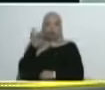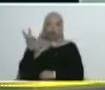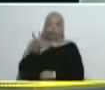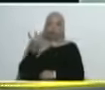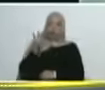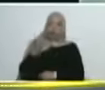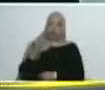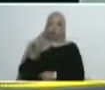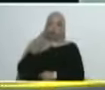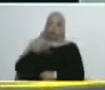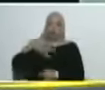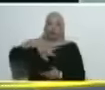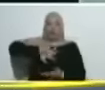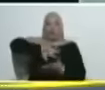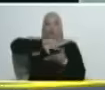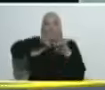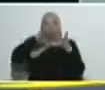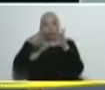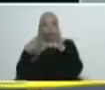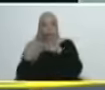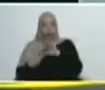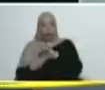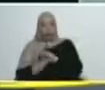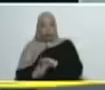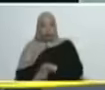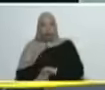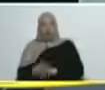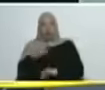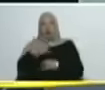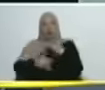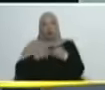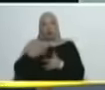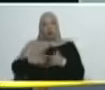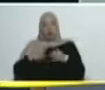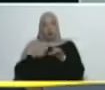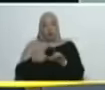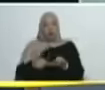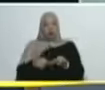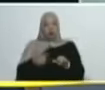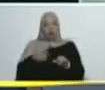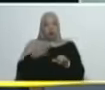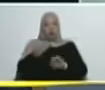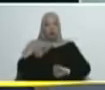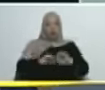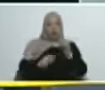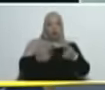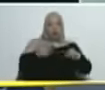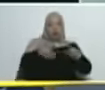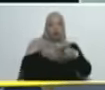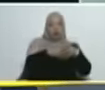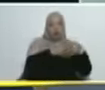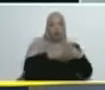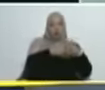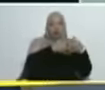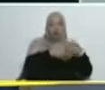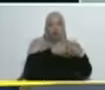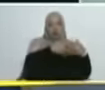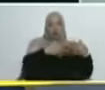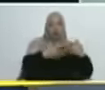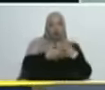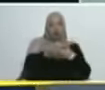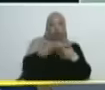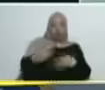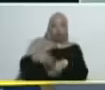Cambiar y transformar han sido nuestras acciones permanentes frente a una fuerza disolvente que se ha empeñado